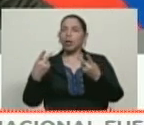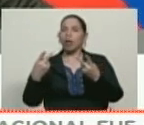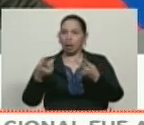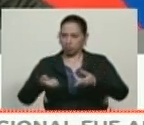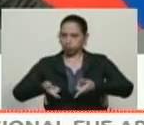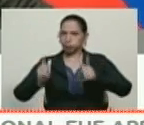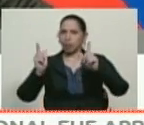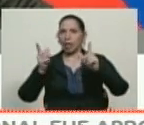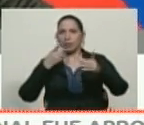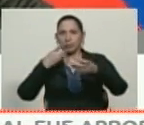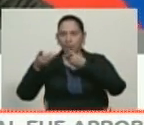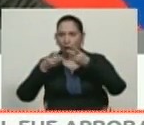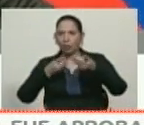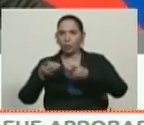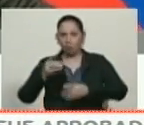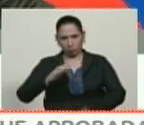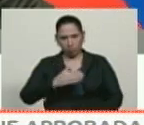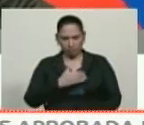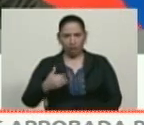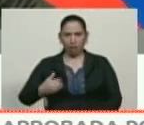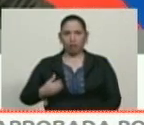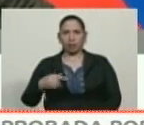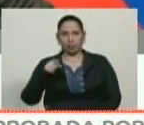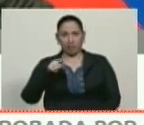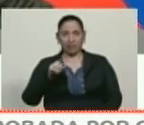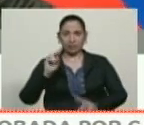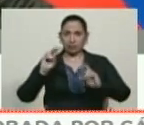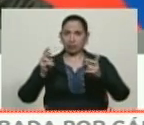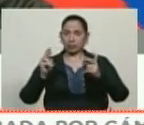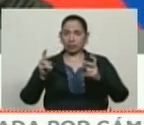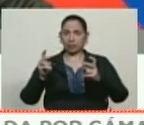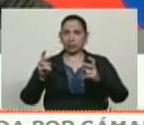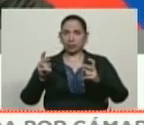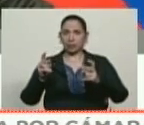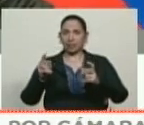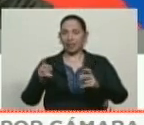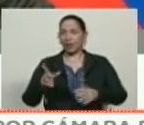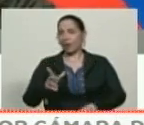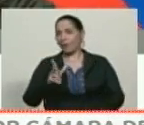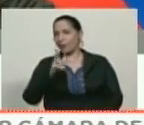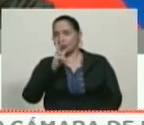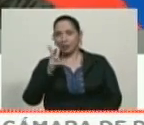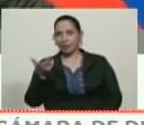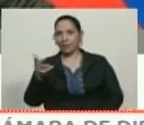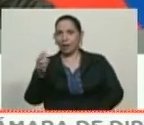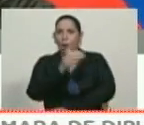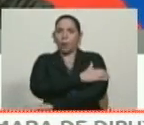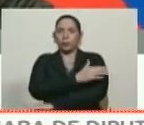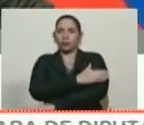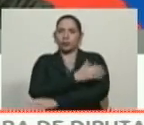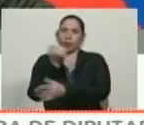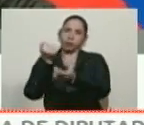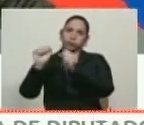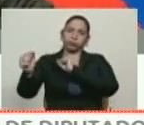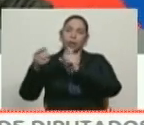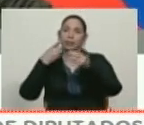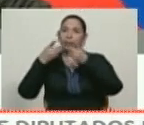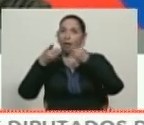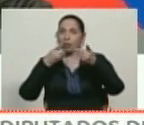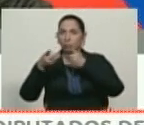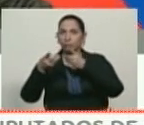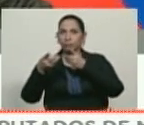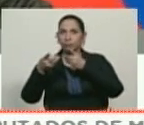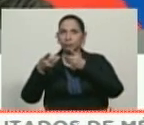Y en este contexto lamentamos que la oposición rechaza este diálogo